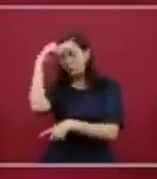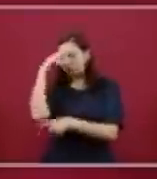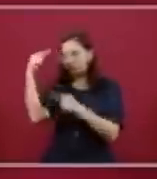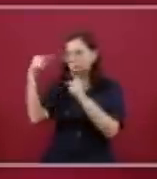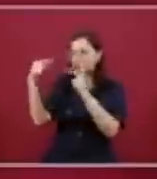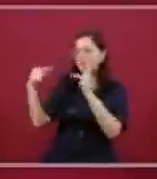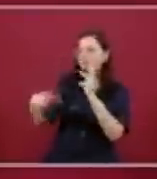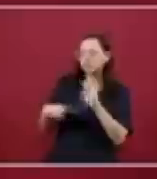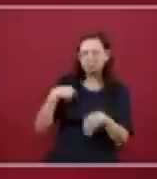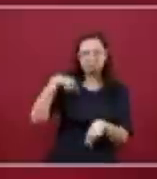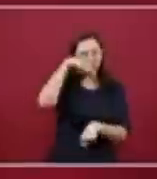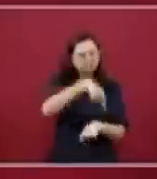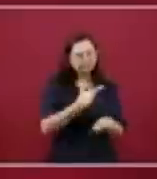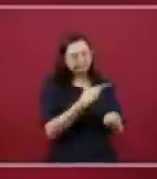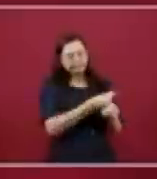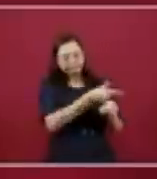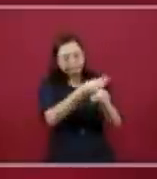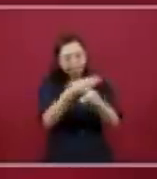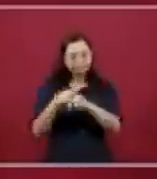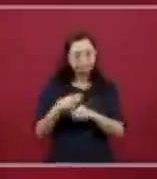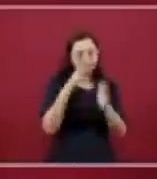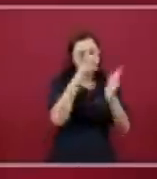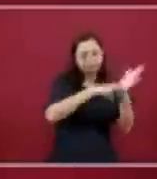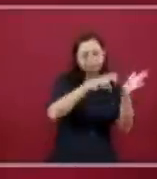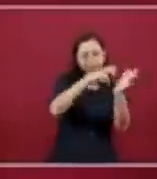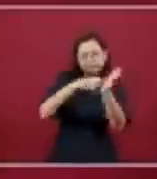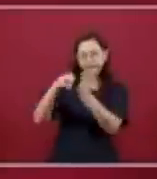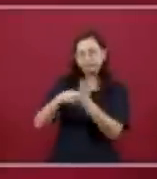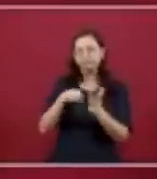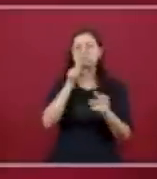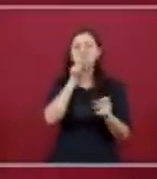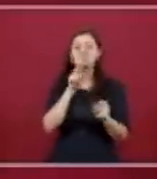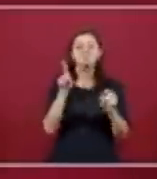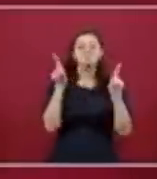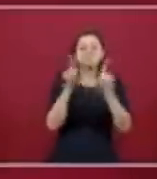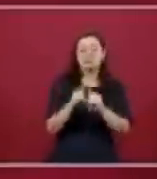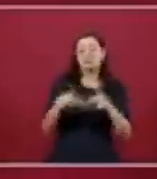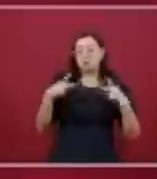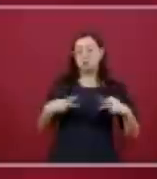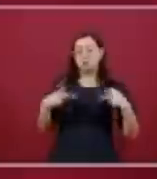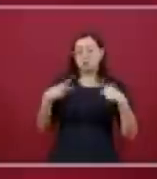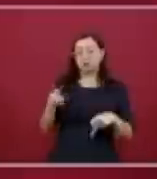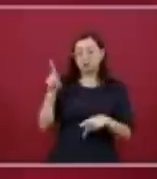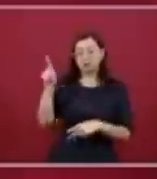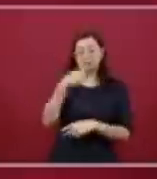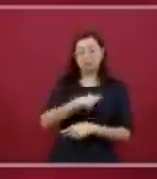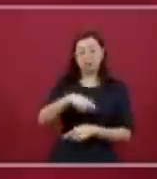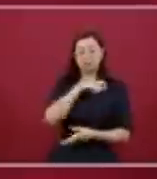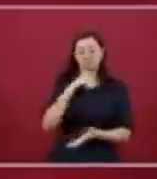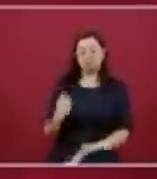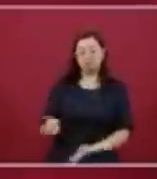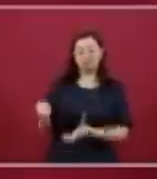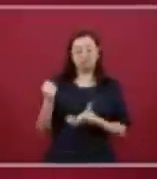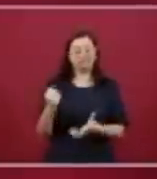resolviendo, pero también nos reunimos con los inversionistas más importantes de España y